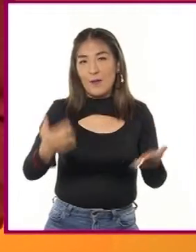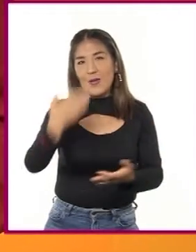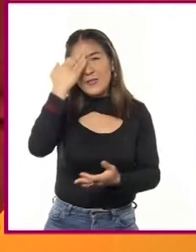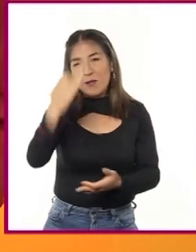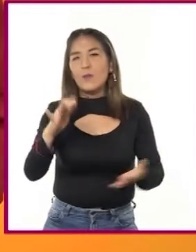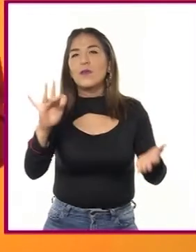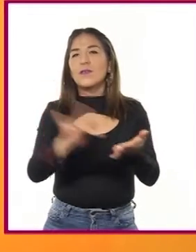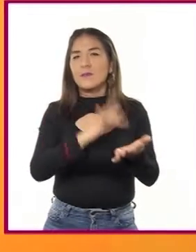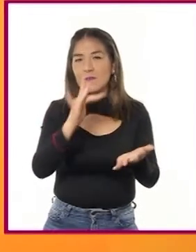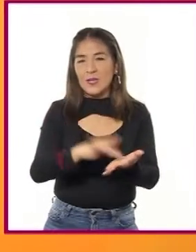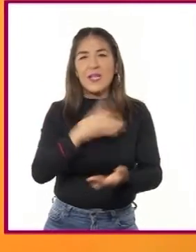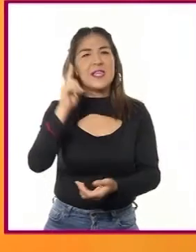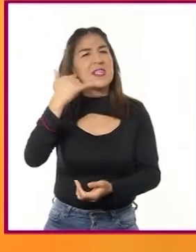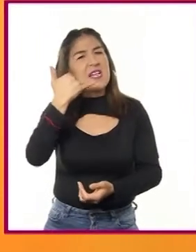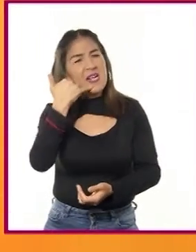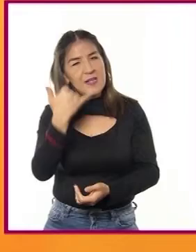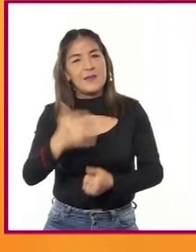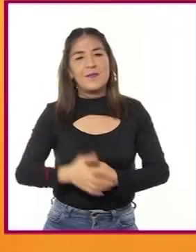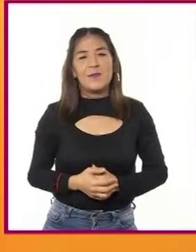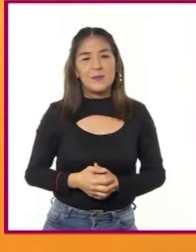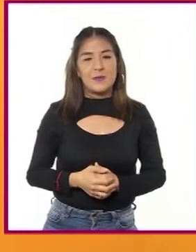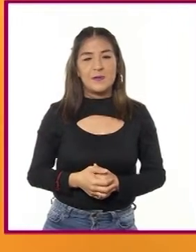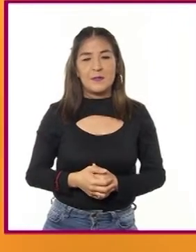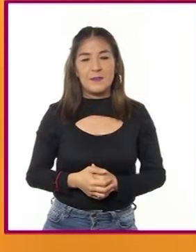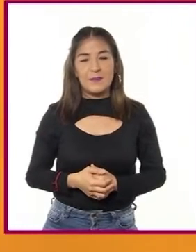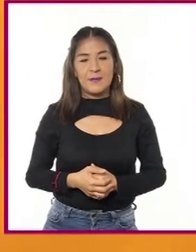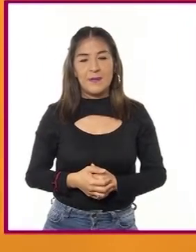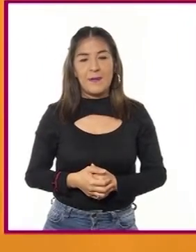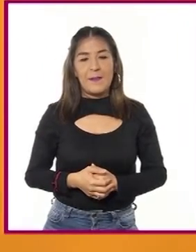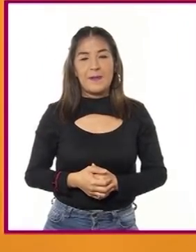como pueden ser teléfono celular,